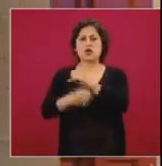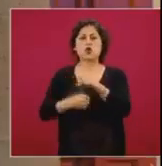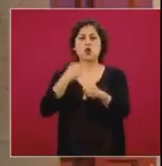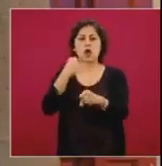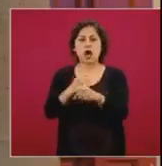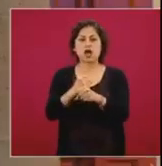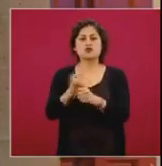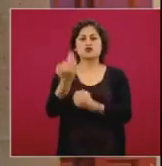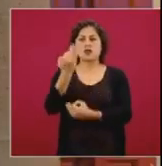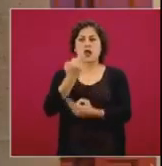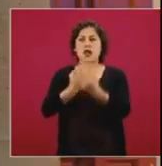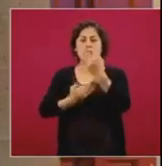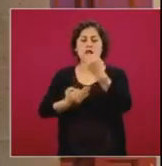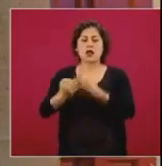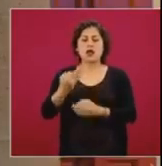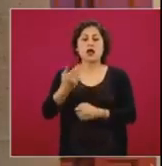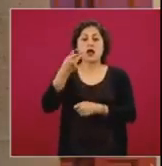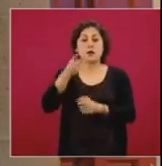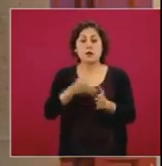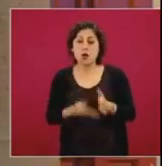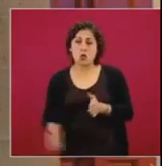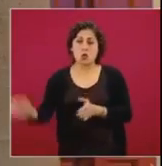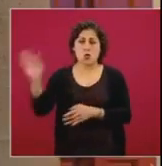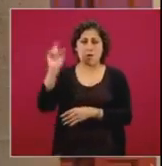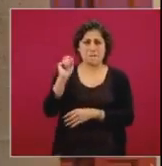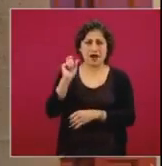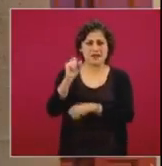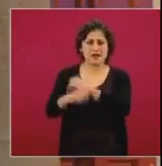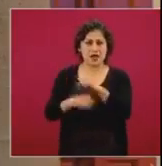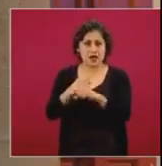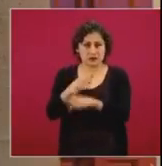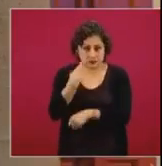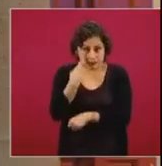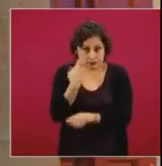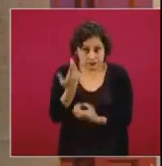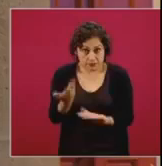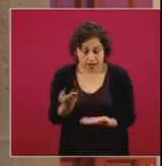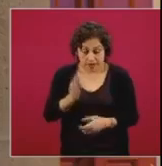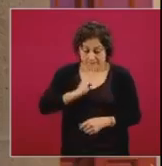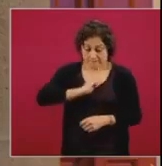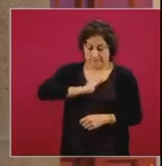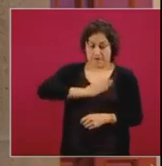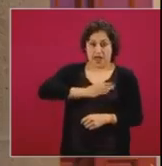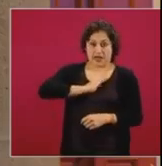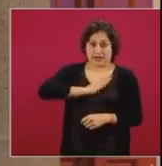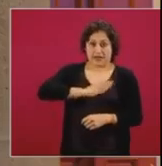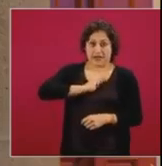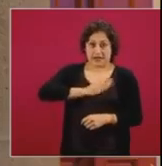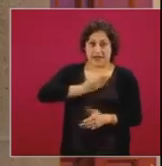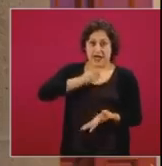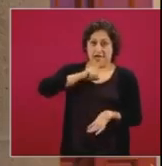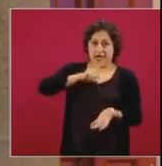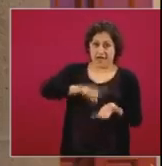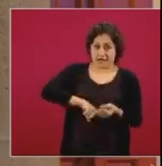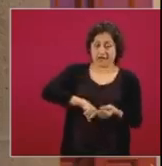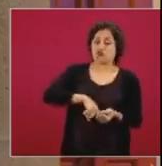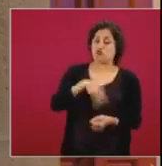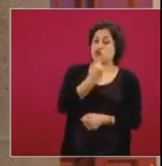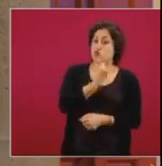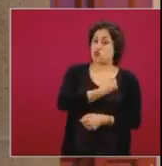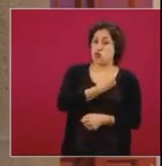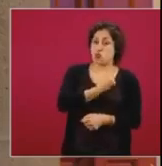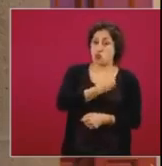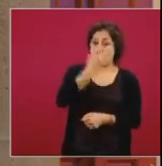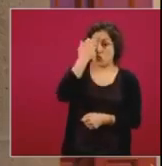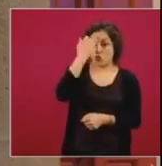vean la particularidad de esta bacteria, de que pude haber yo tenido contacto con alguien que tuvo lepra, a lo mejor en mi niñez, y cuando